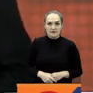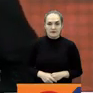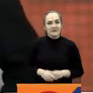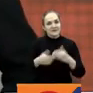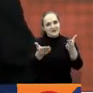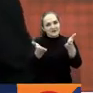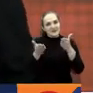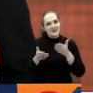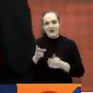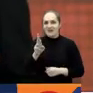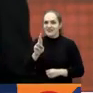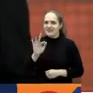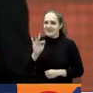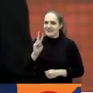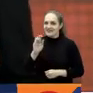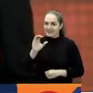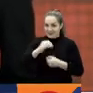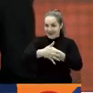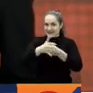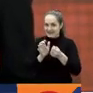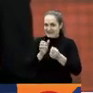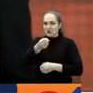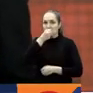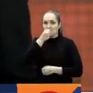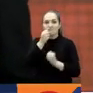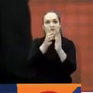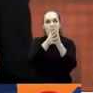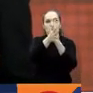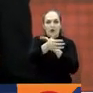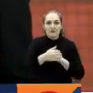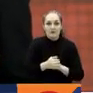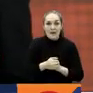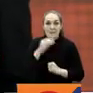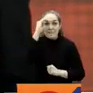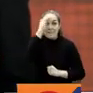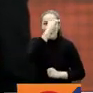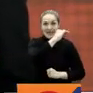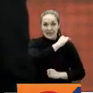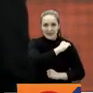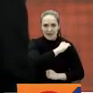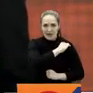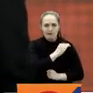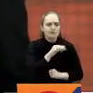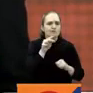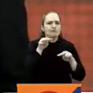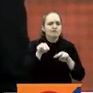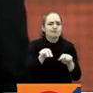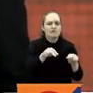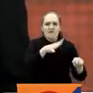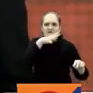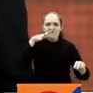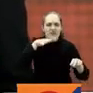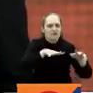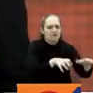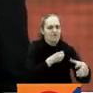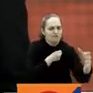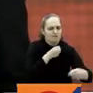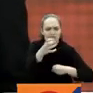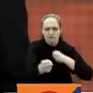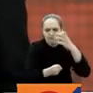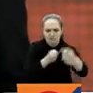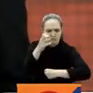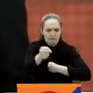Bienvenidos a RTVC Noticias. El ejército ha confirmado que más de 100 militares fueron retenidos desde el pasado 26 de octubre, cuando